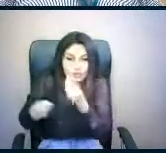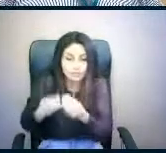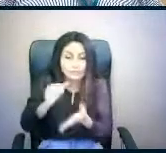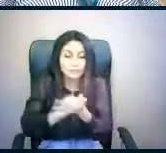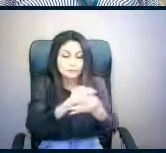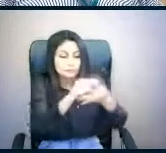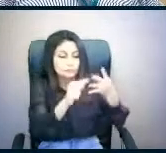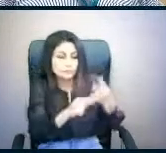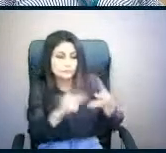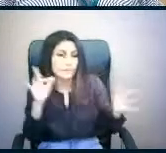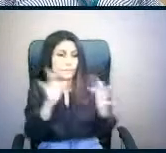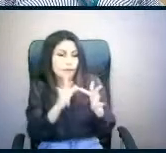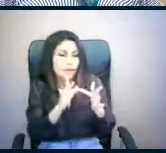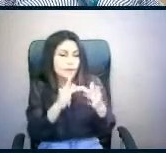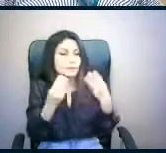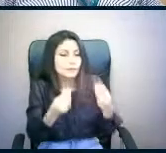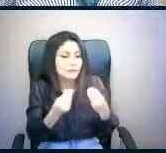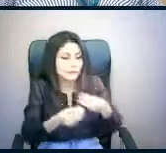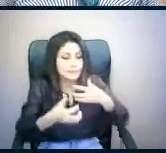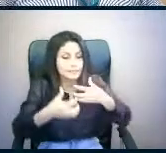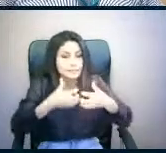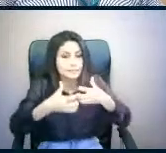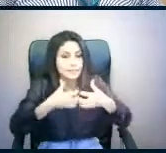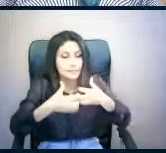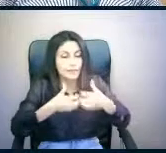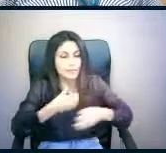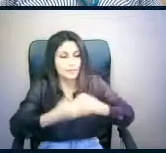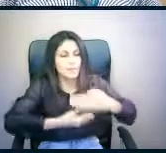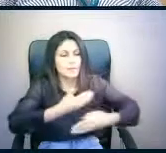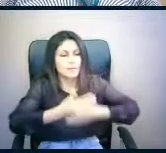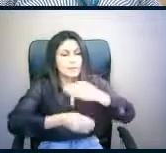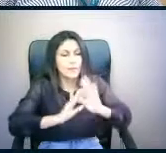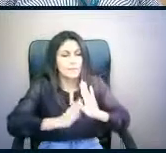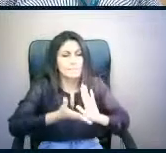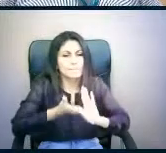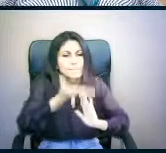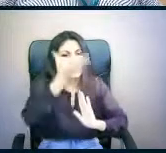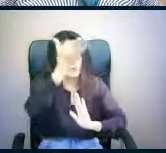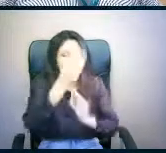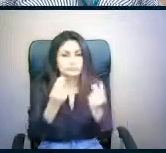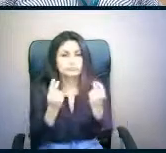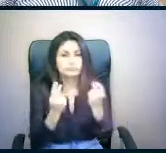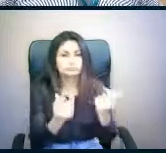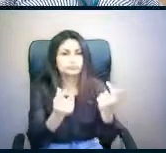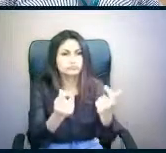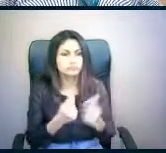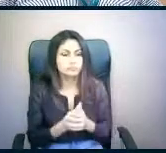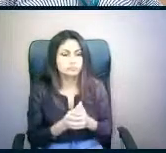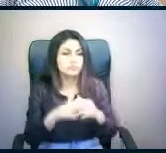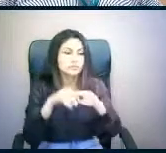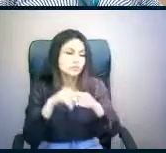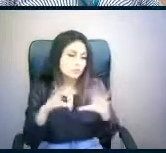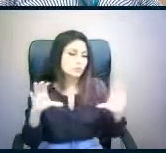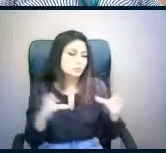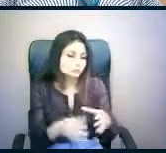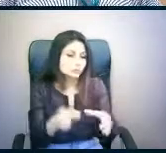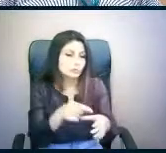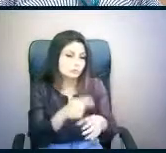nos permite tener un sistema de mejora continua que fluye pues, a lo largo de toda la organización